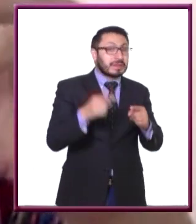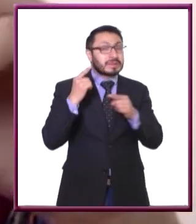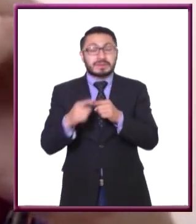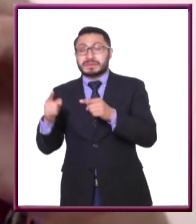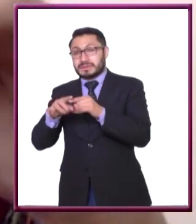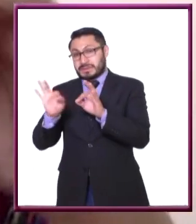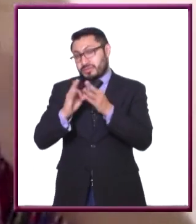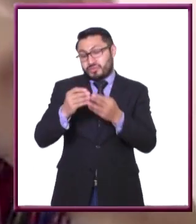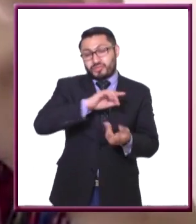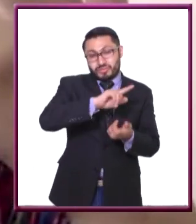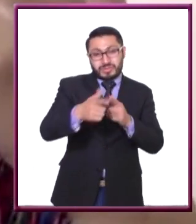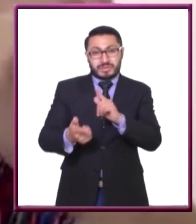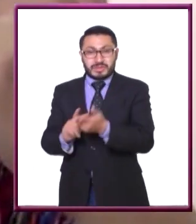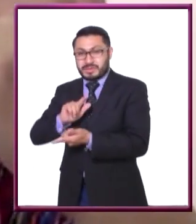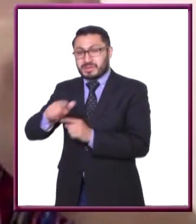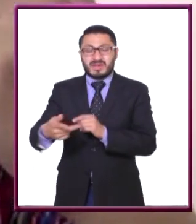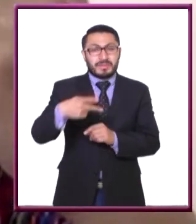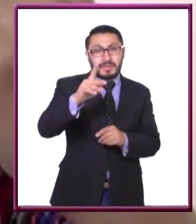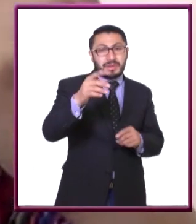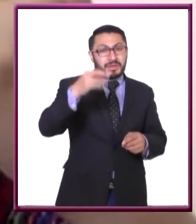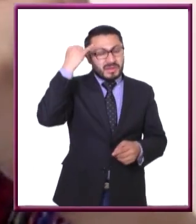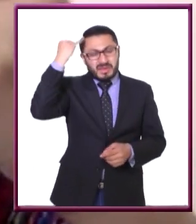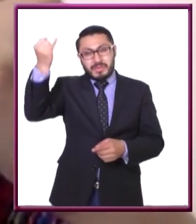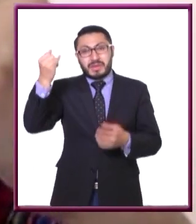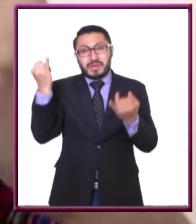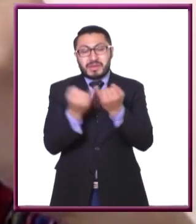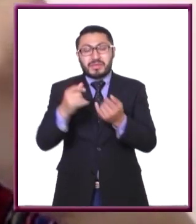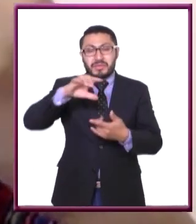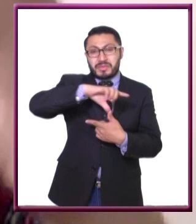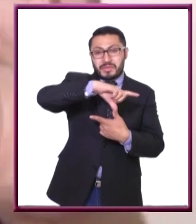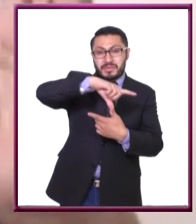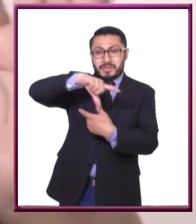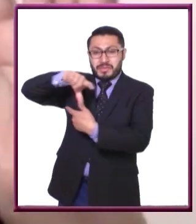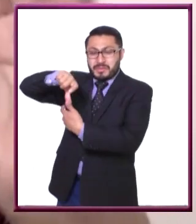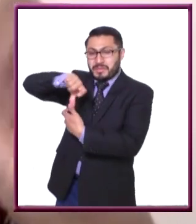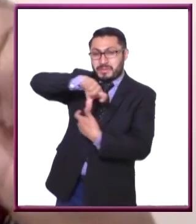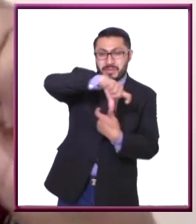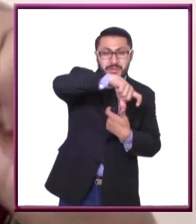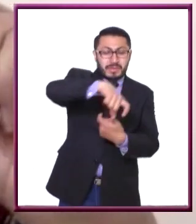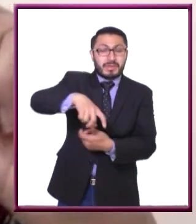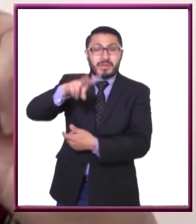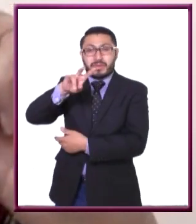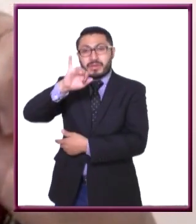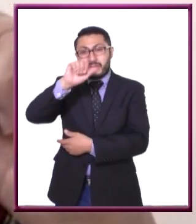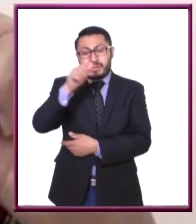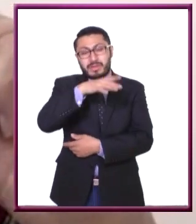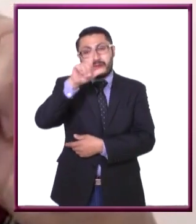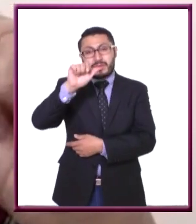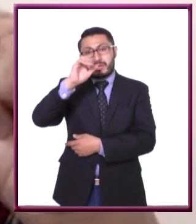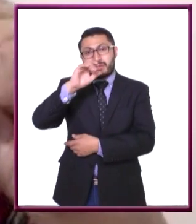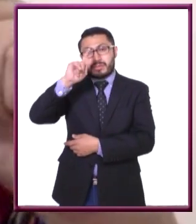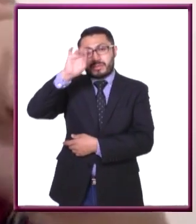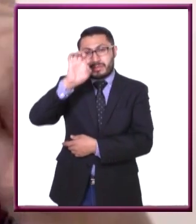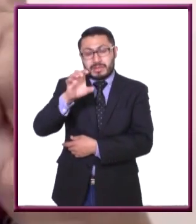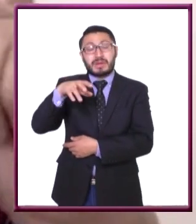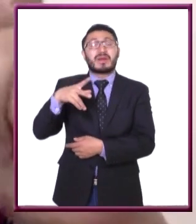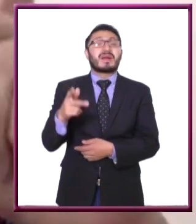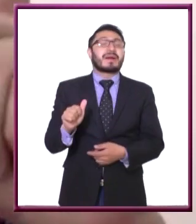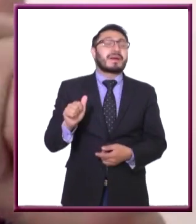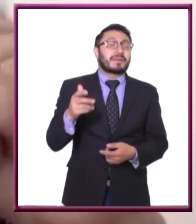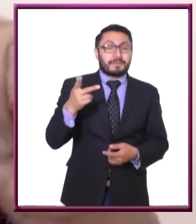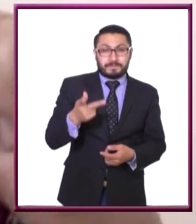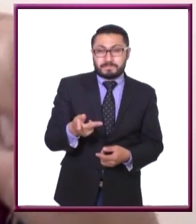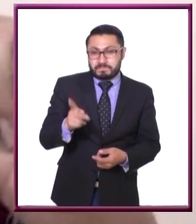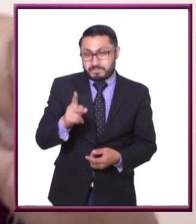tipos de galaxias, pero supongamos que son como la Vía Láctea y nosotros tenemos estimaciones de las estrellas que existen en galaxias como